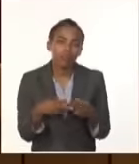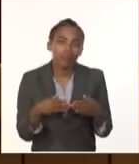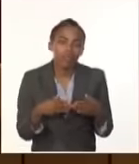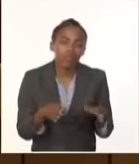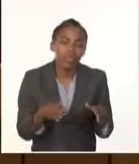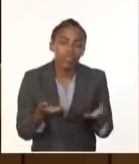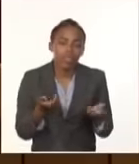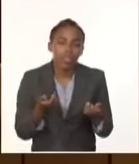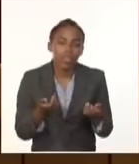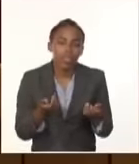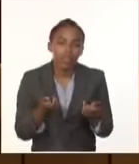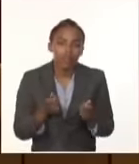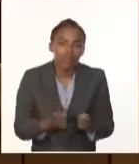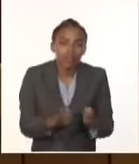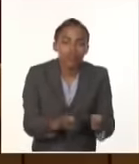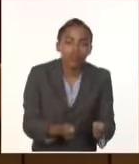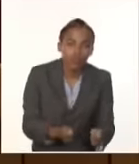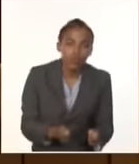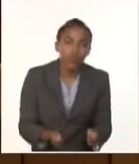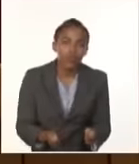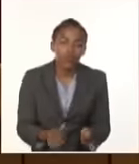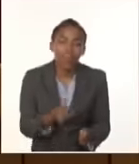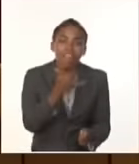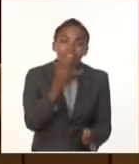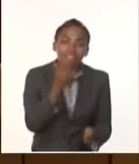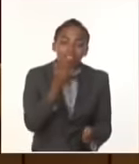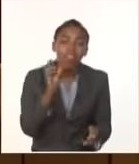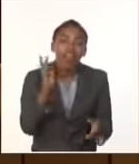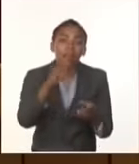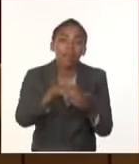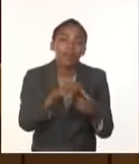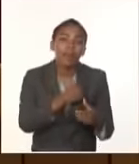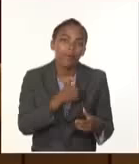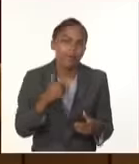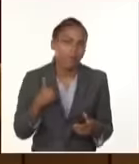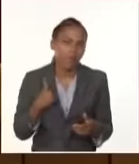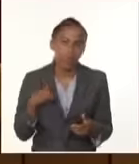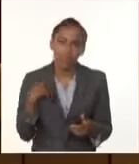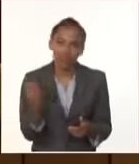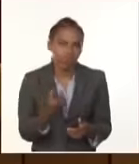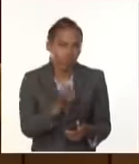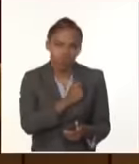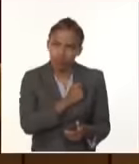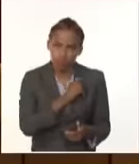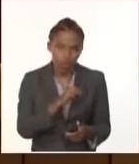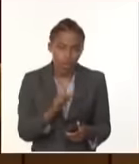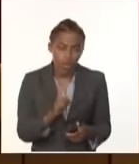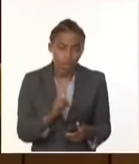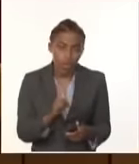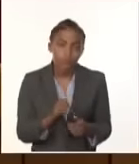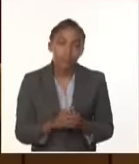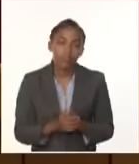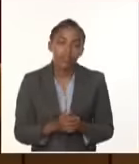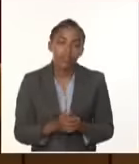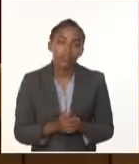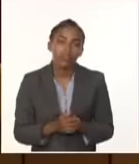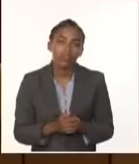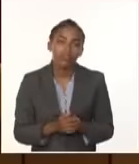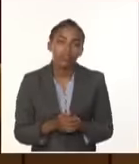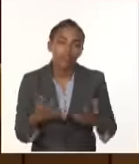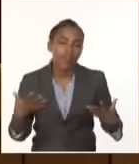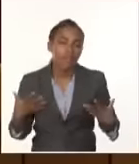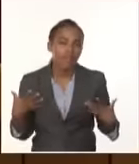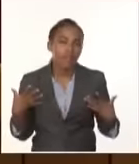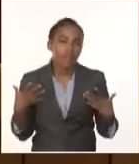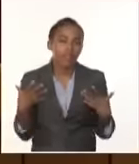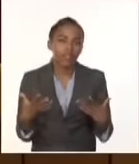privadas, como algunos afirman, manipulan o sugieren. El enfrentamiento será